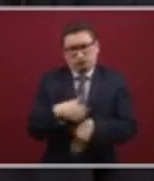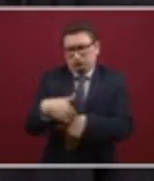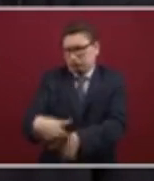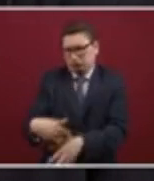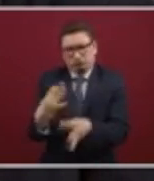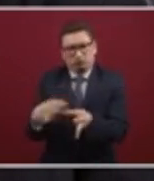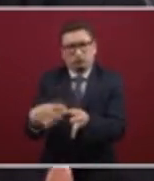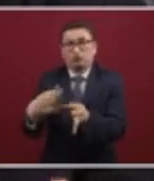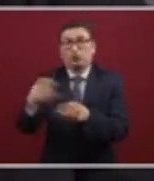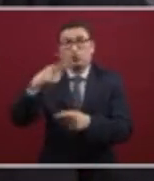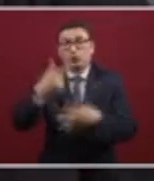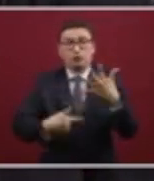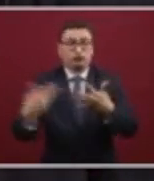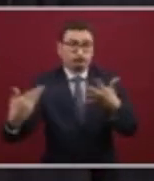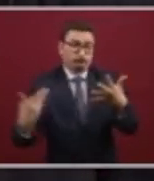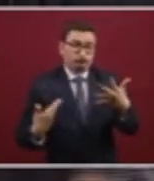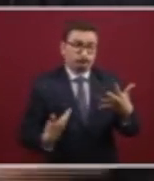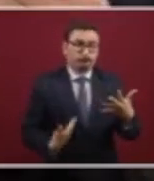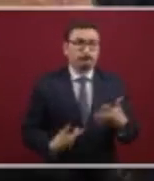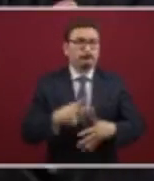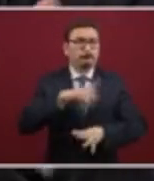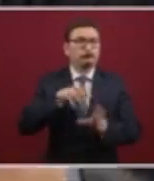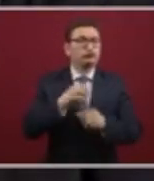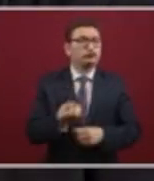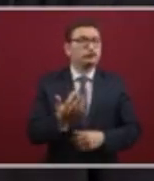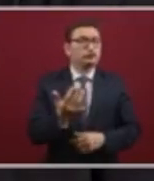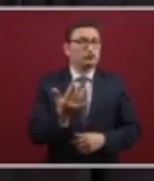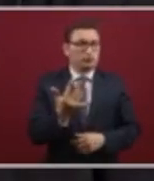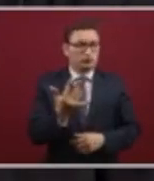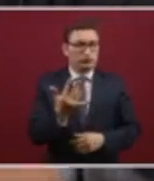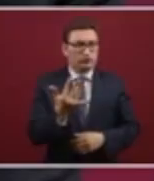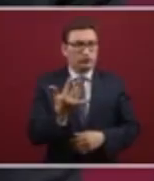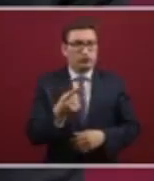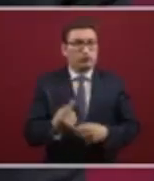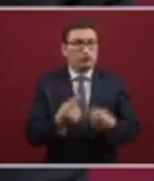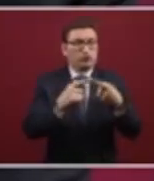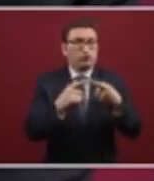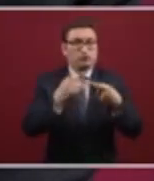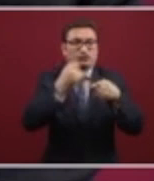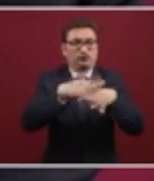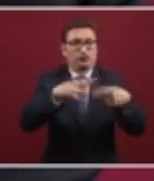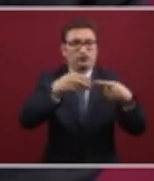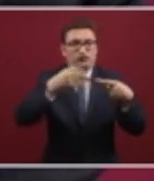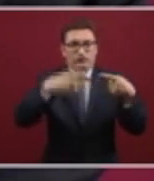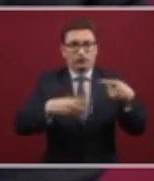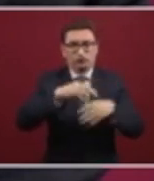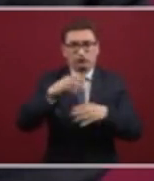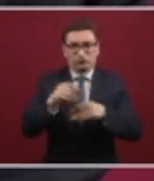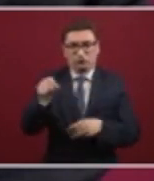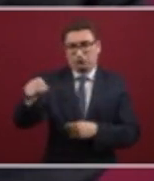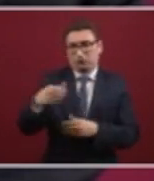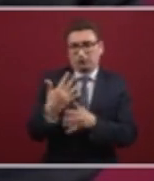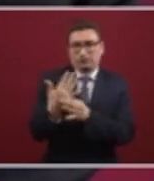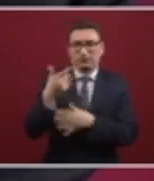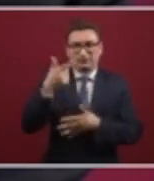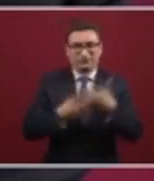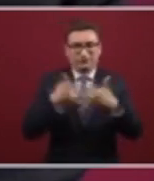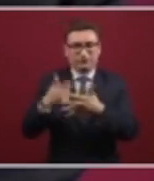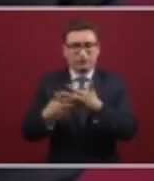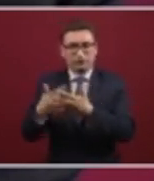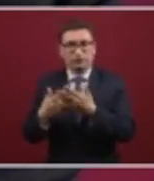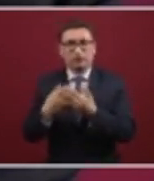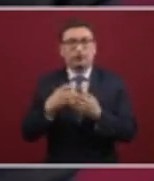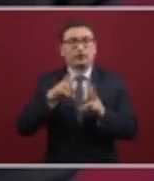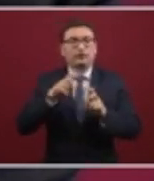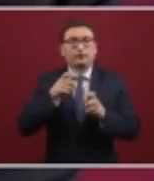atendiendo todas las solicitudes, hay más de 50, y hay una solicitud que incluye toda la información que están señalando de todos los contratos de